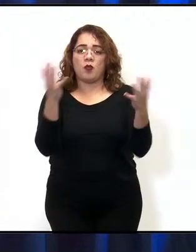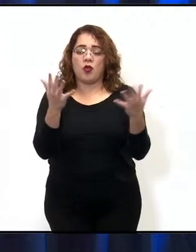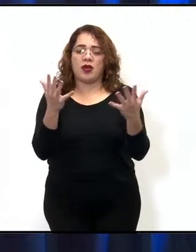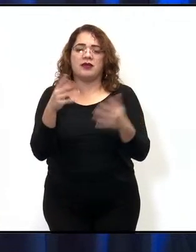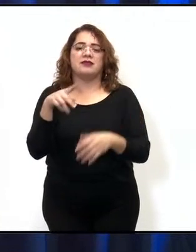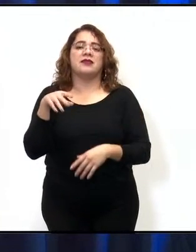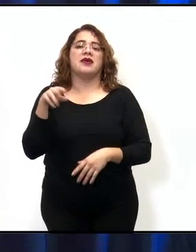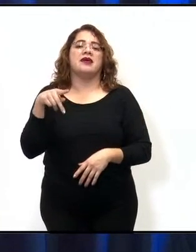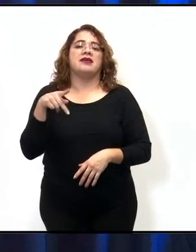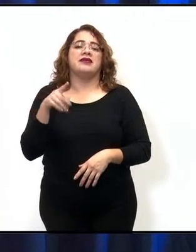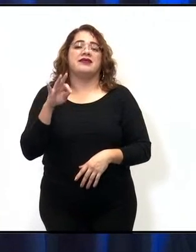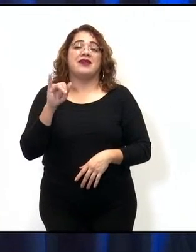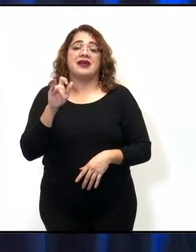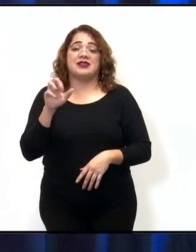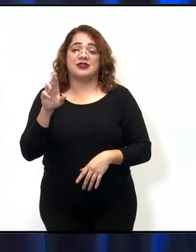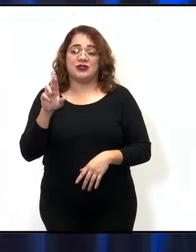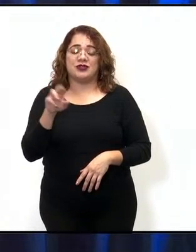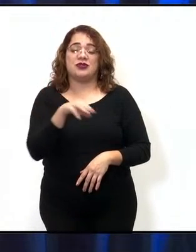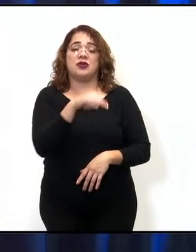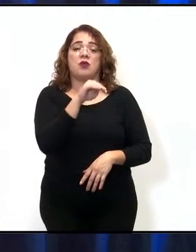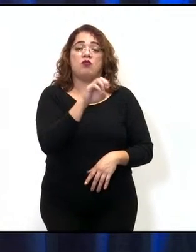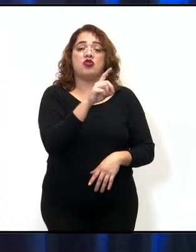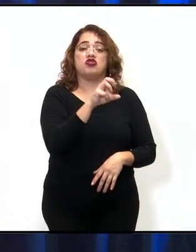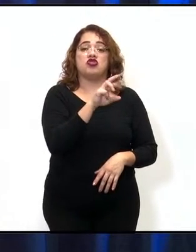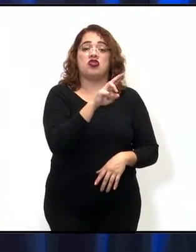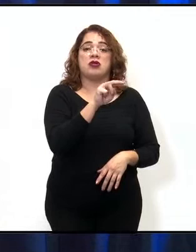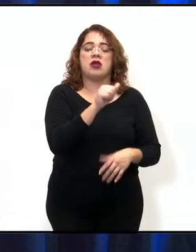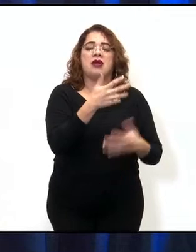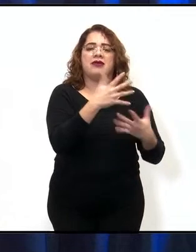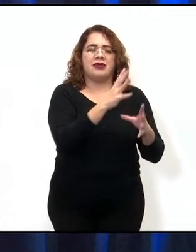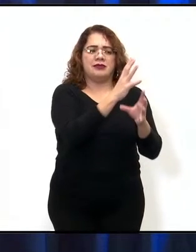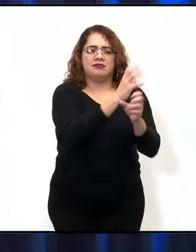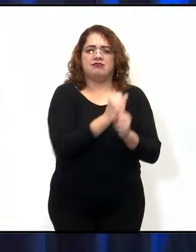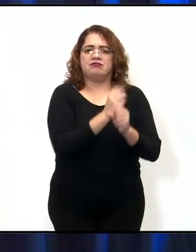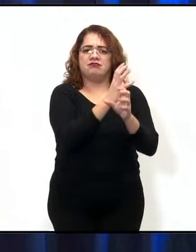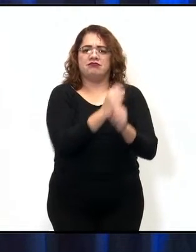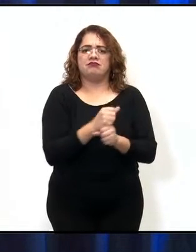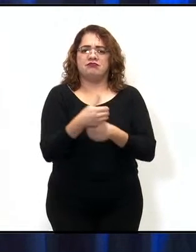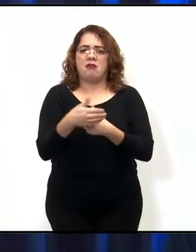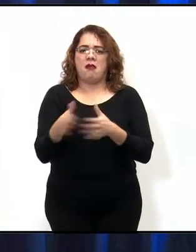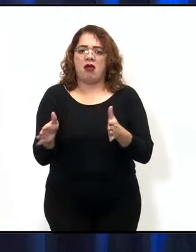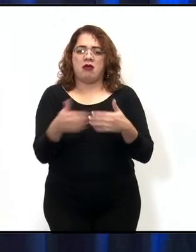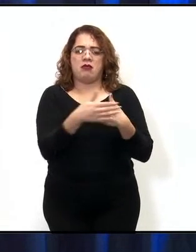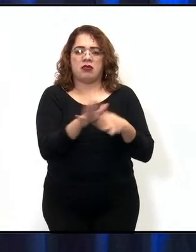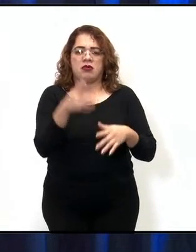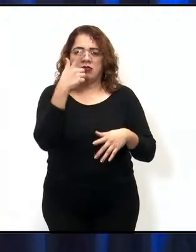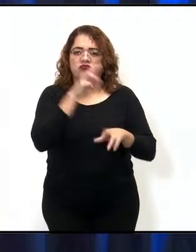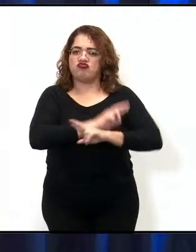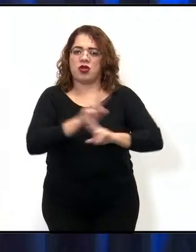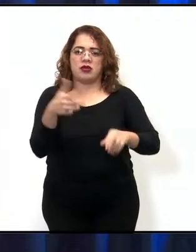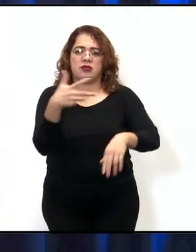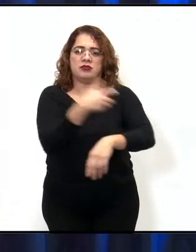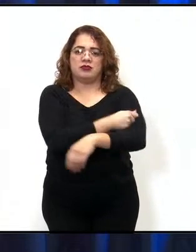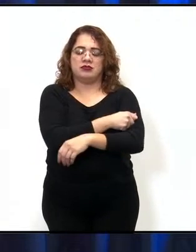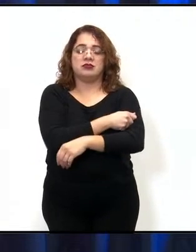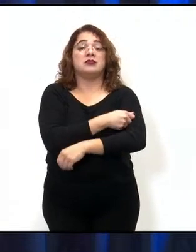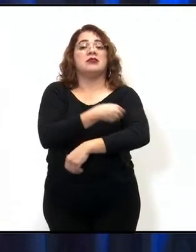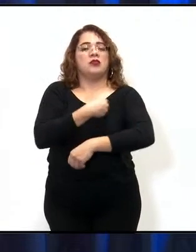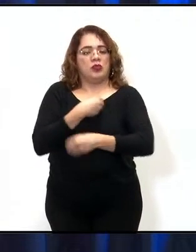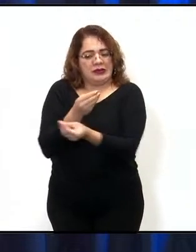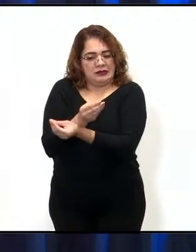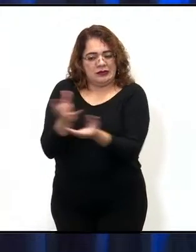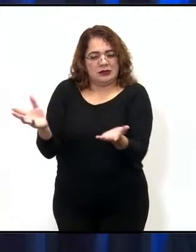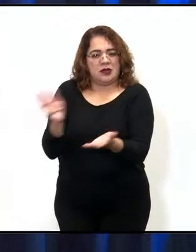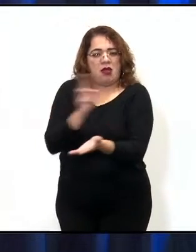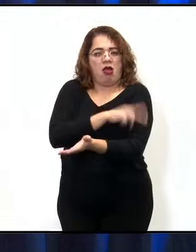Moderna a nuestra ciudad. Ayer nuestros hospitales recibieron envíos adicionales de las vacunas. Y